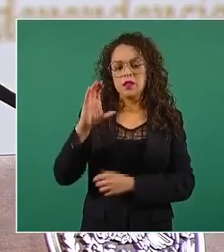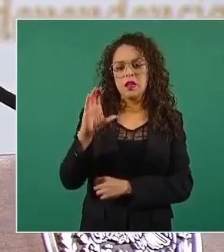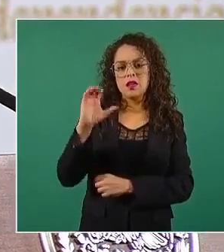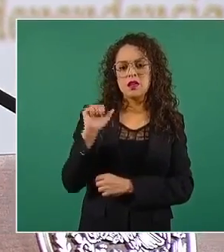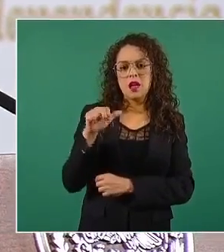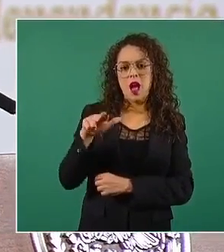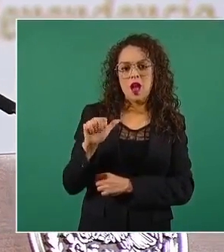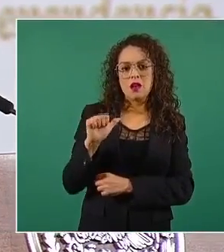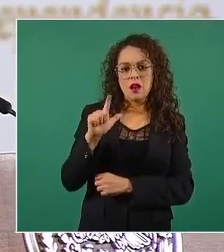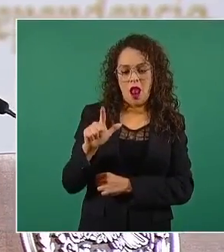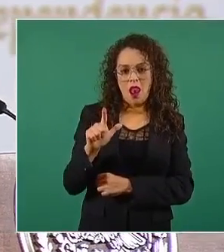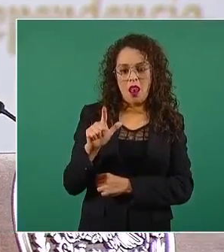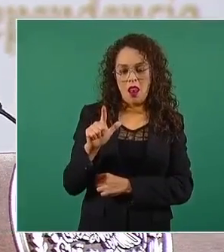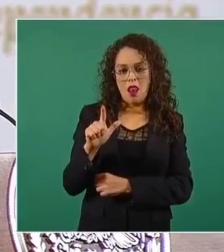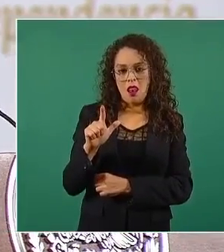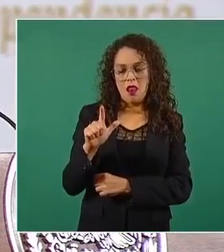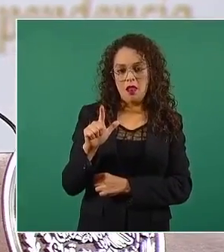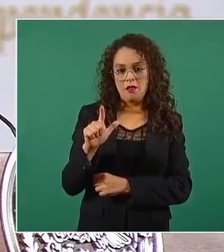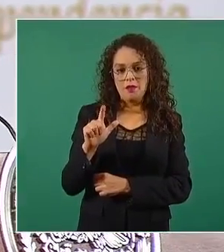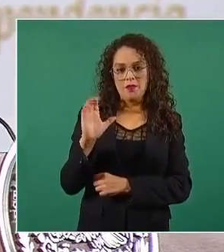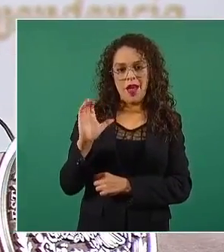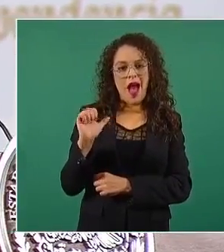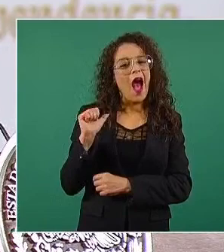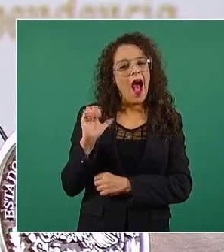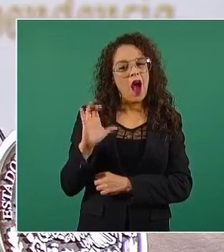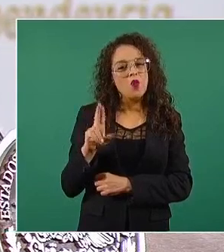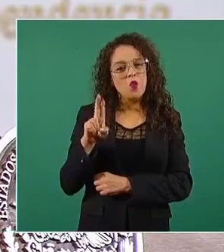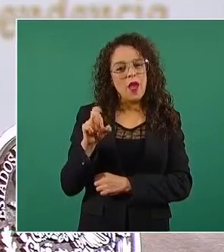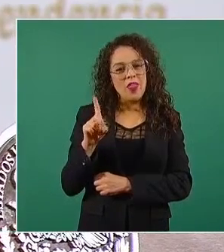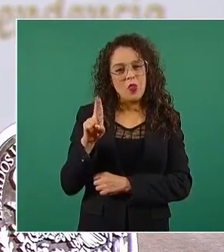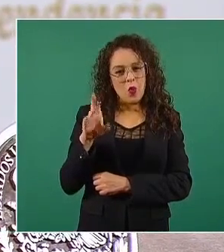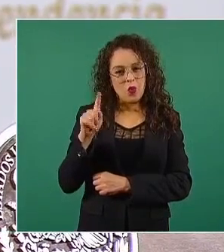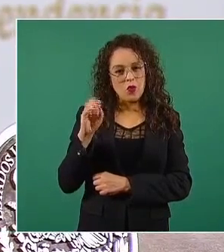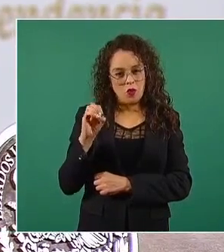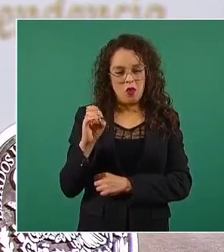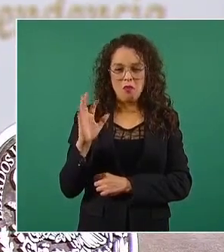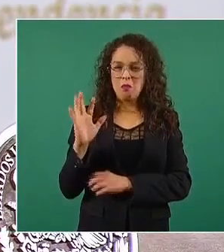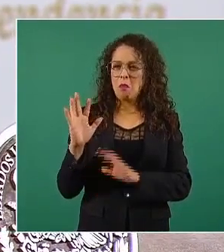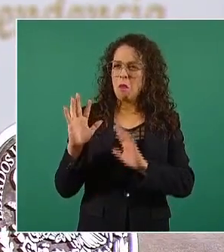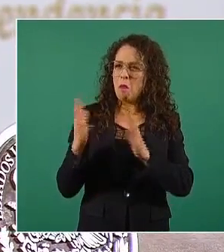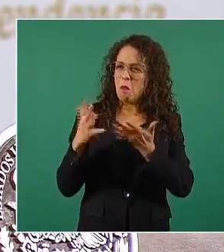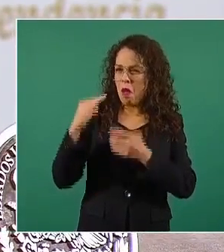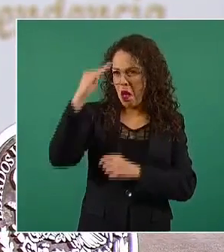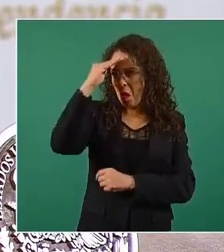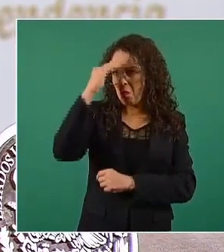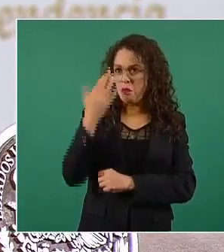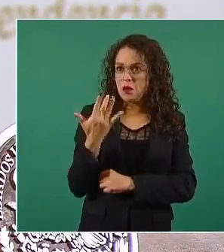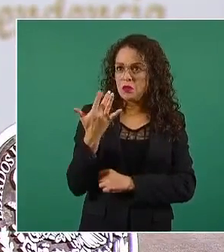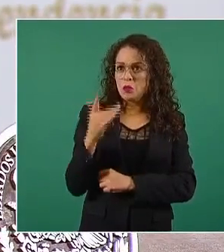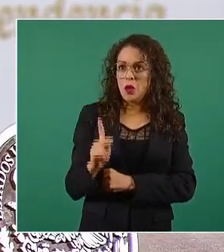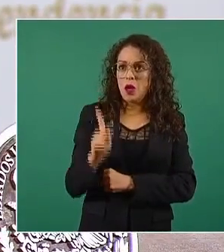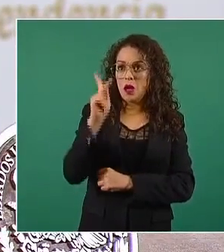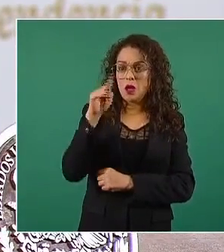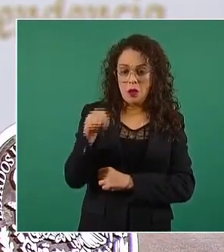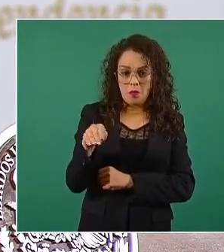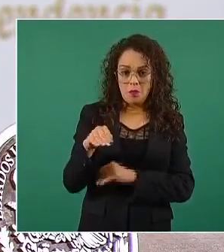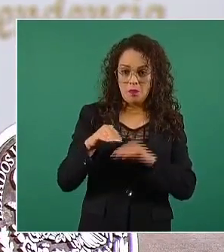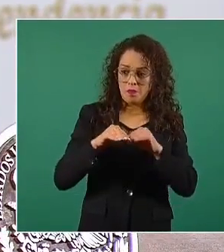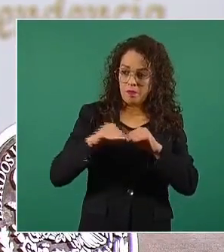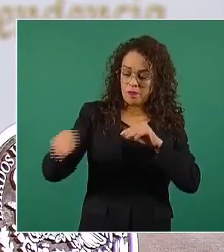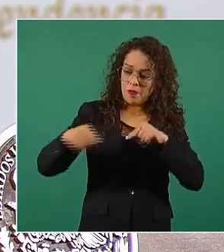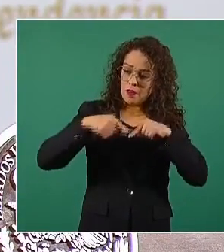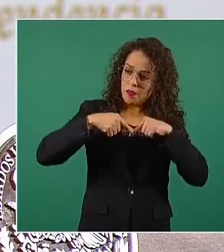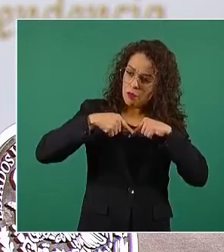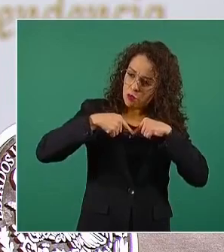Un acueducto de 50 kilómetros para llevar a Torreón,